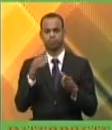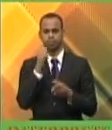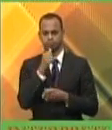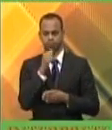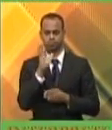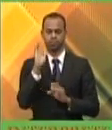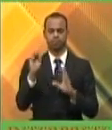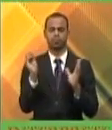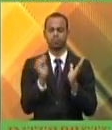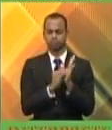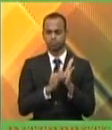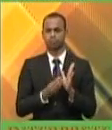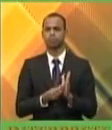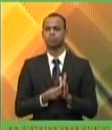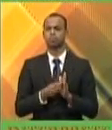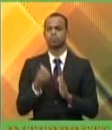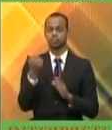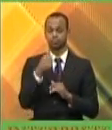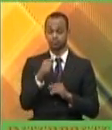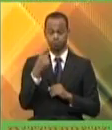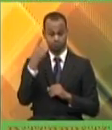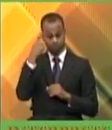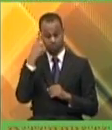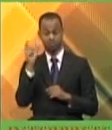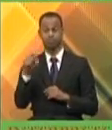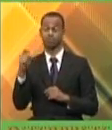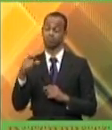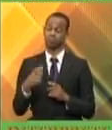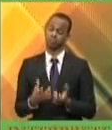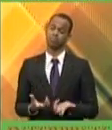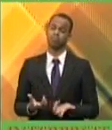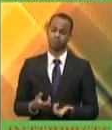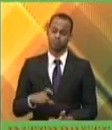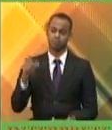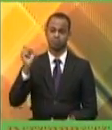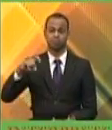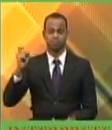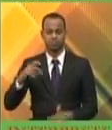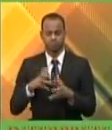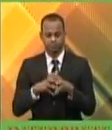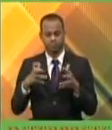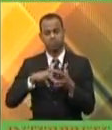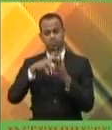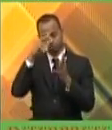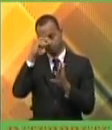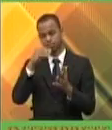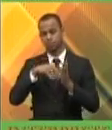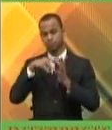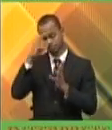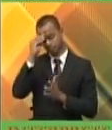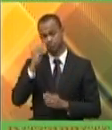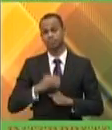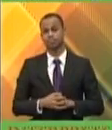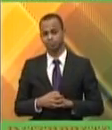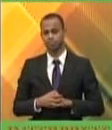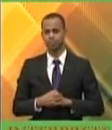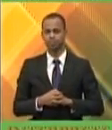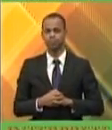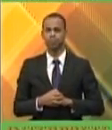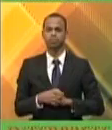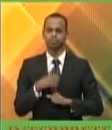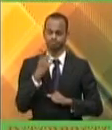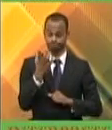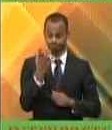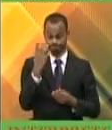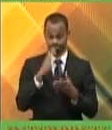es por ejemplo sin que cualquiera no lo cree pero tenemos que alfabetizar el manejo de precisamente tu